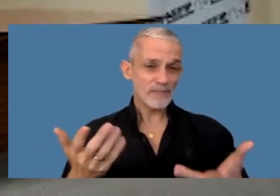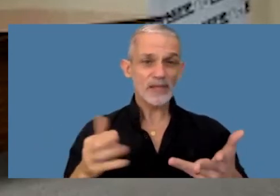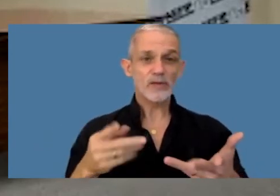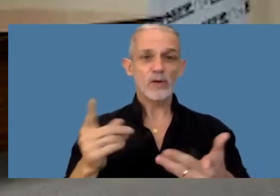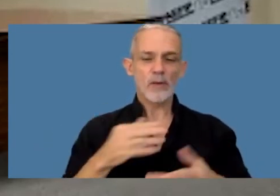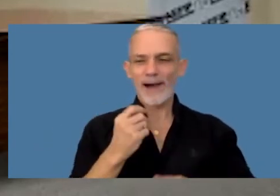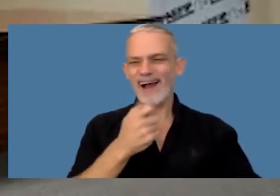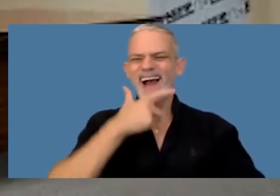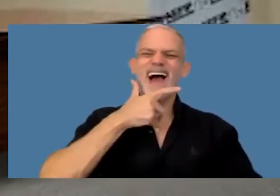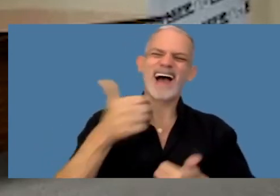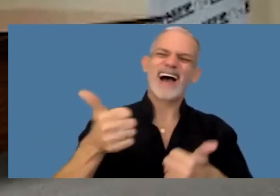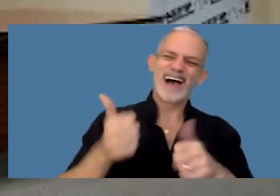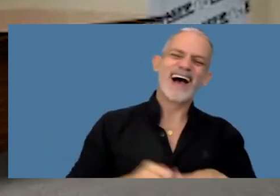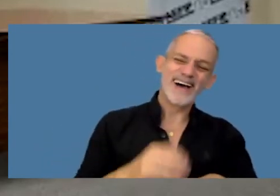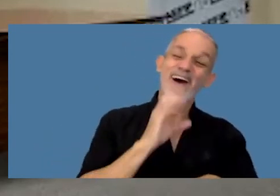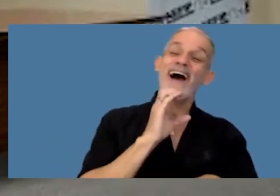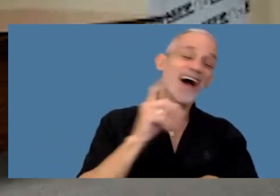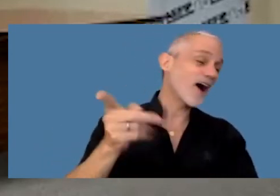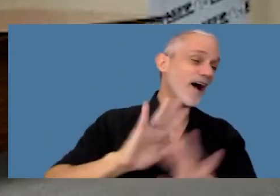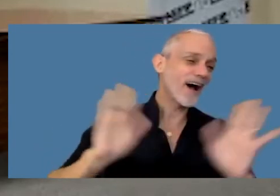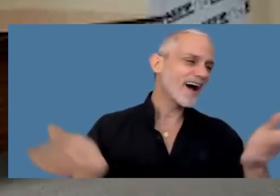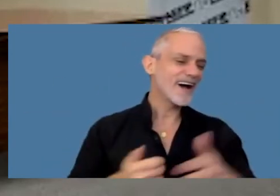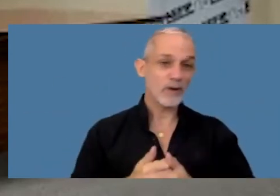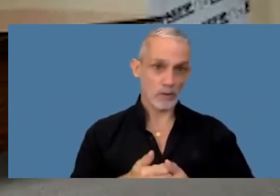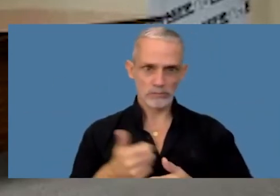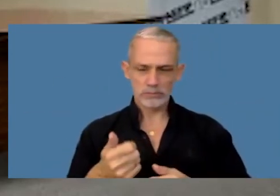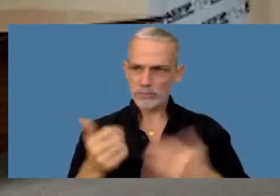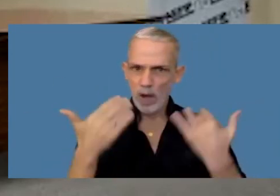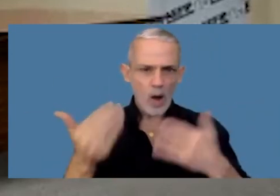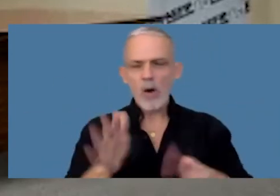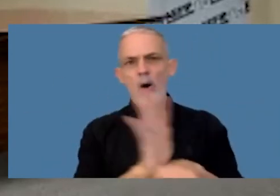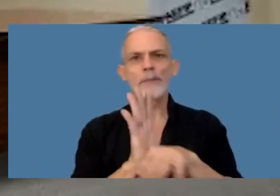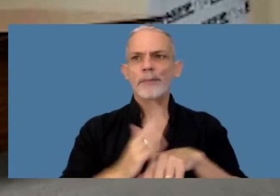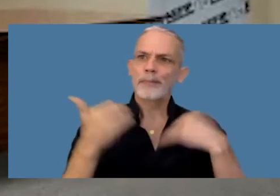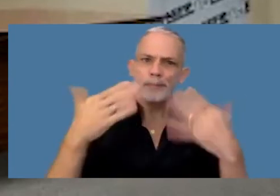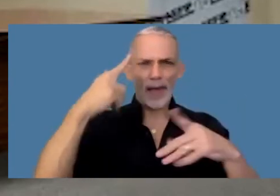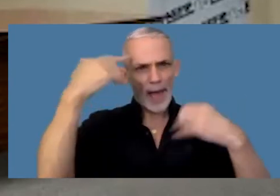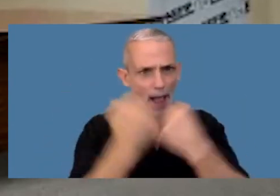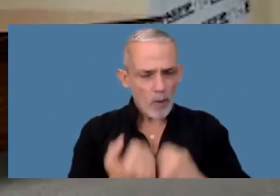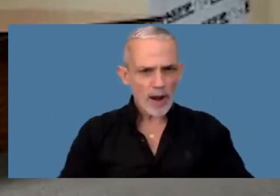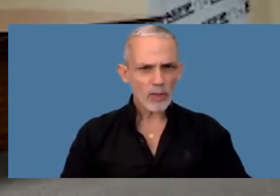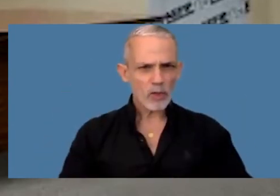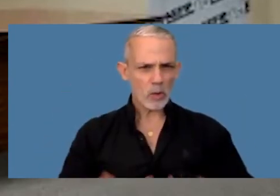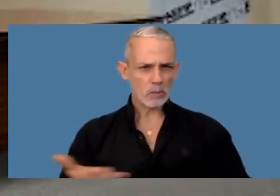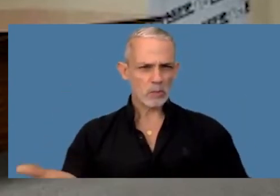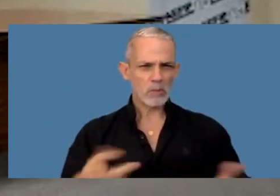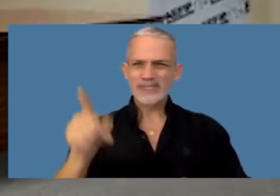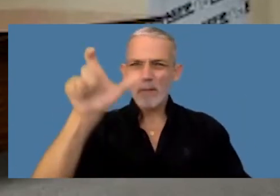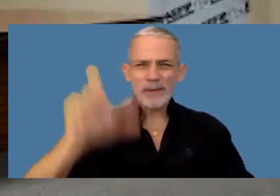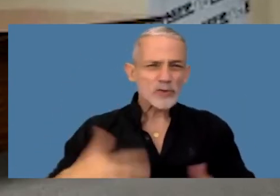sonrisa. Y se homologan barbaridades y aberraciones y nadie se pregunta si esa persona está sufriendo.